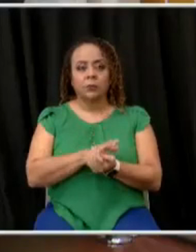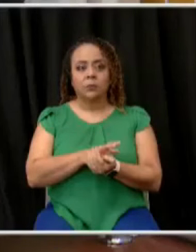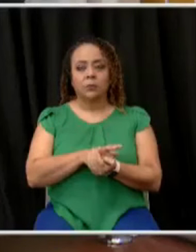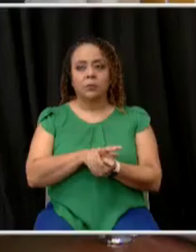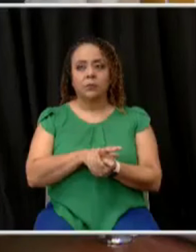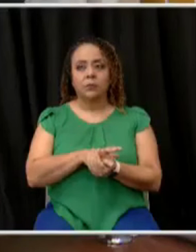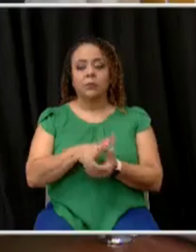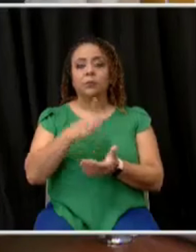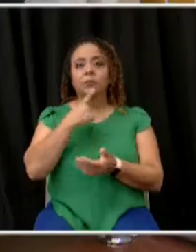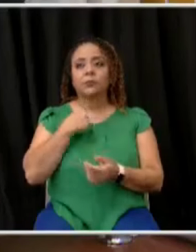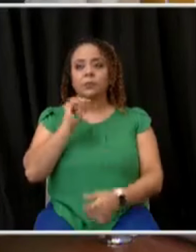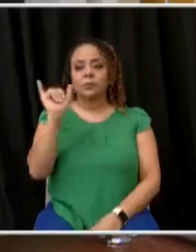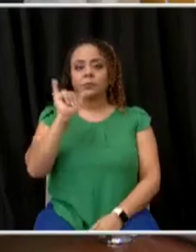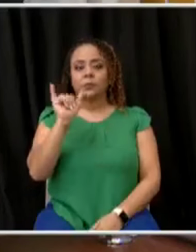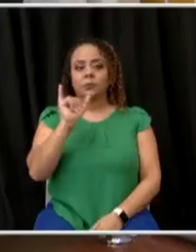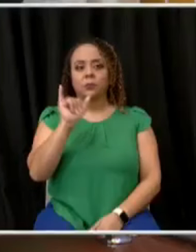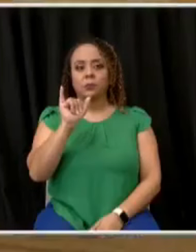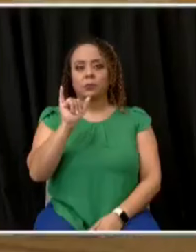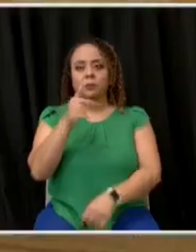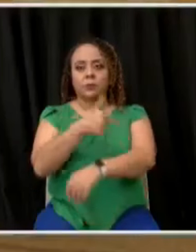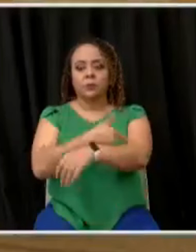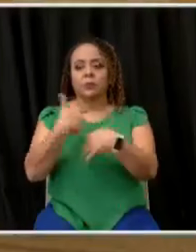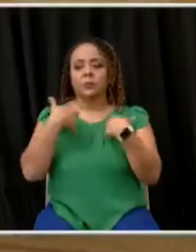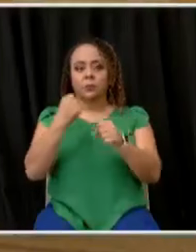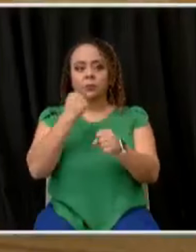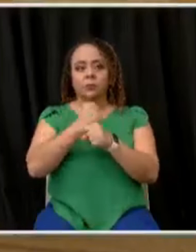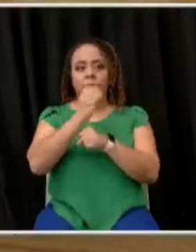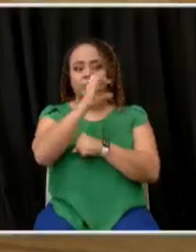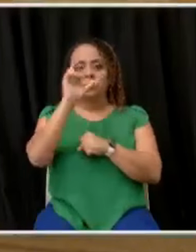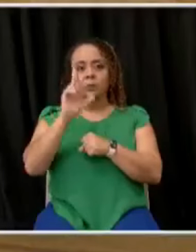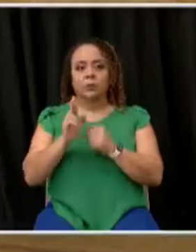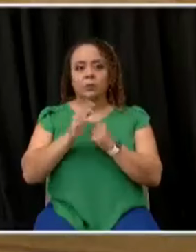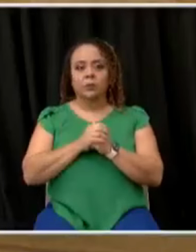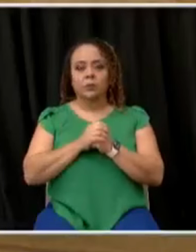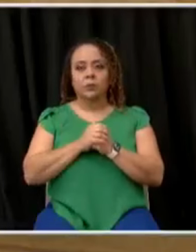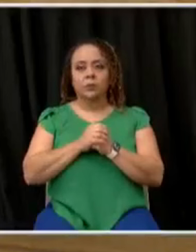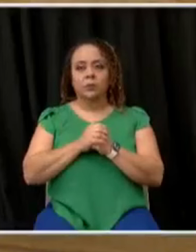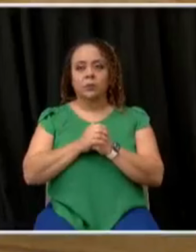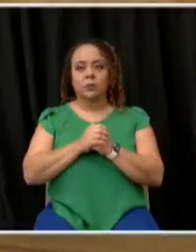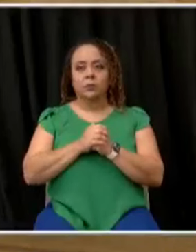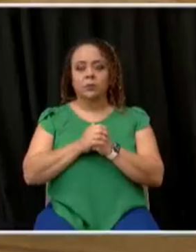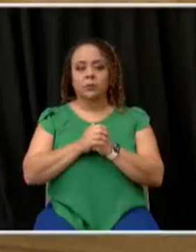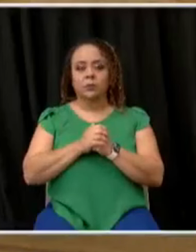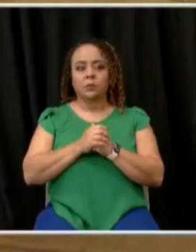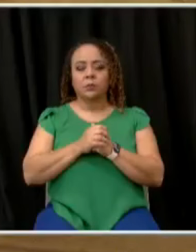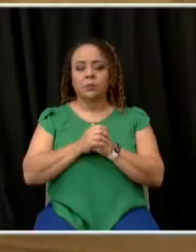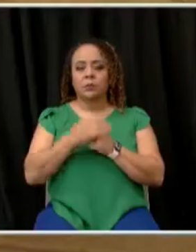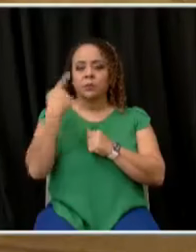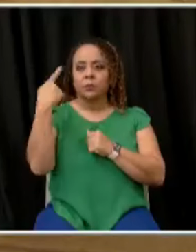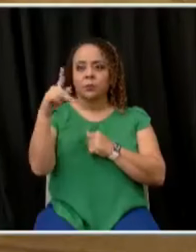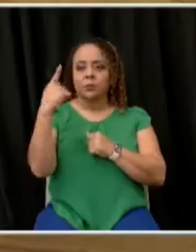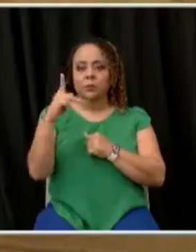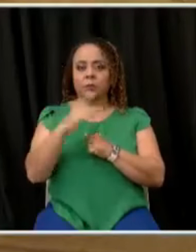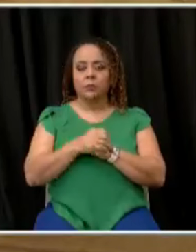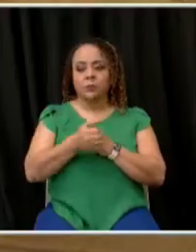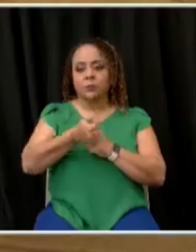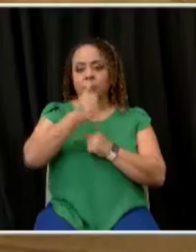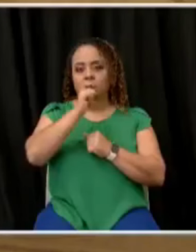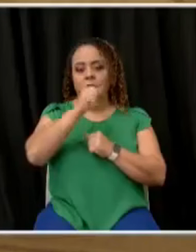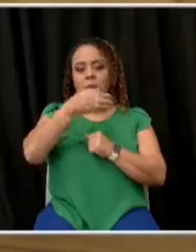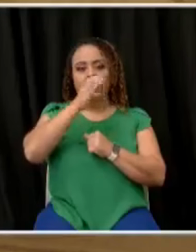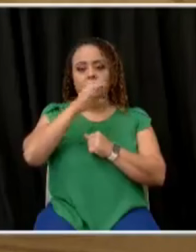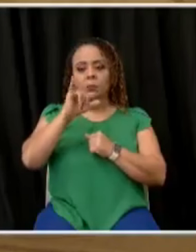Nos dice también Enfermería de Salud Ocupacional Costa Rica, ¿cuáles son las contraindicaciones o riesgos del consumo de